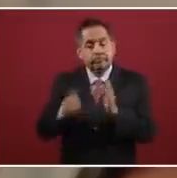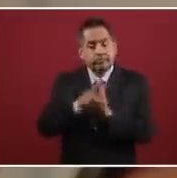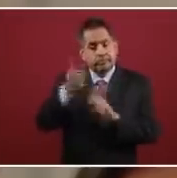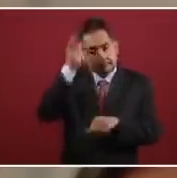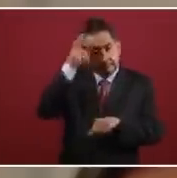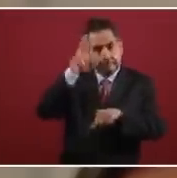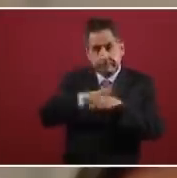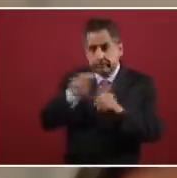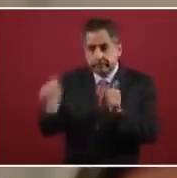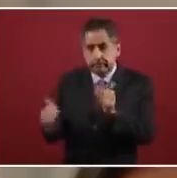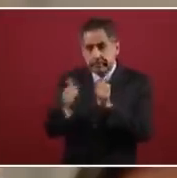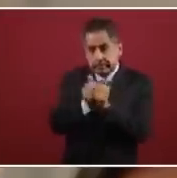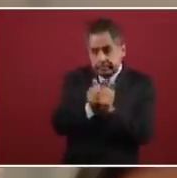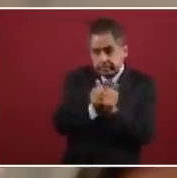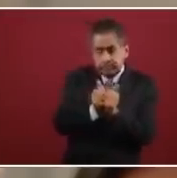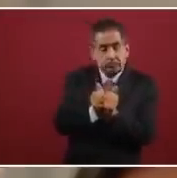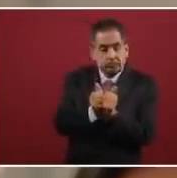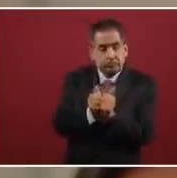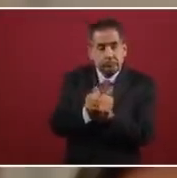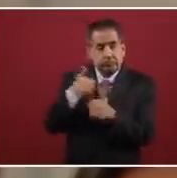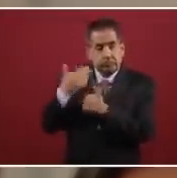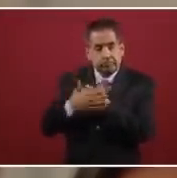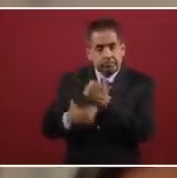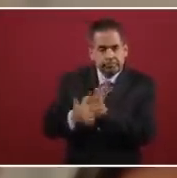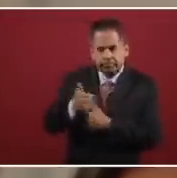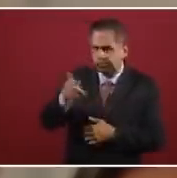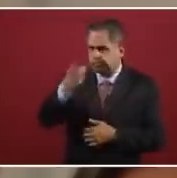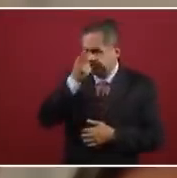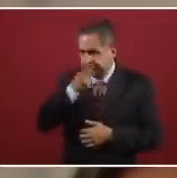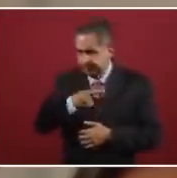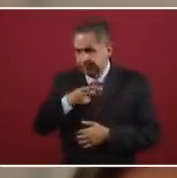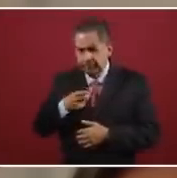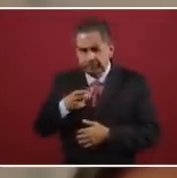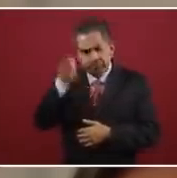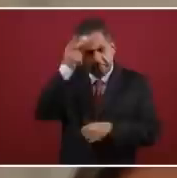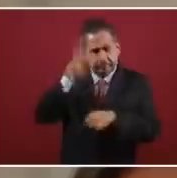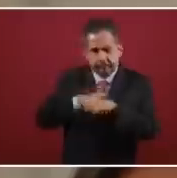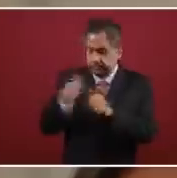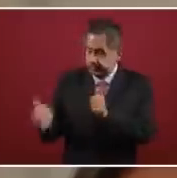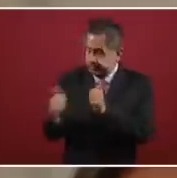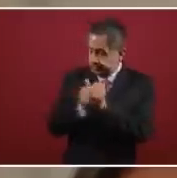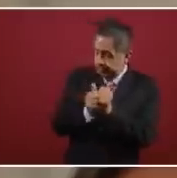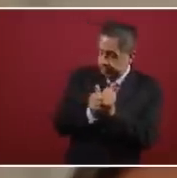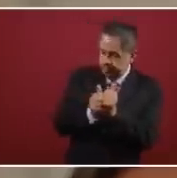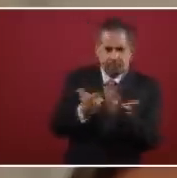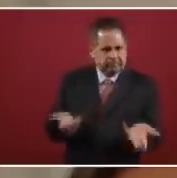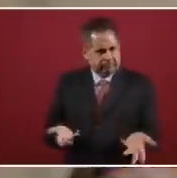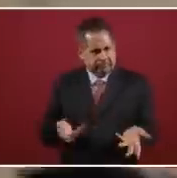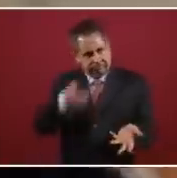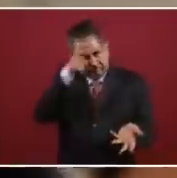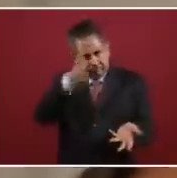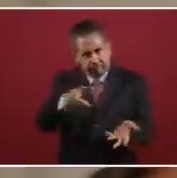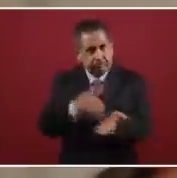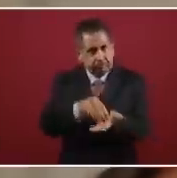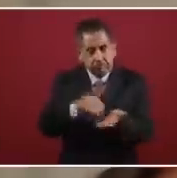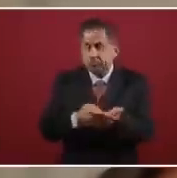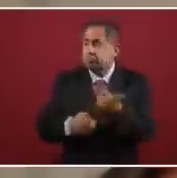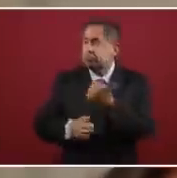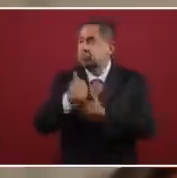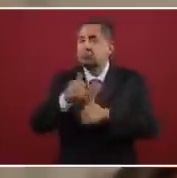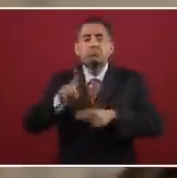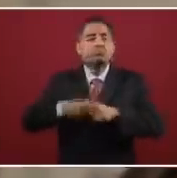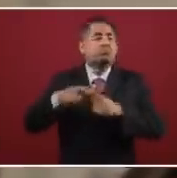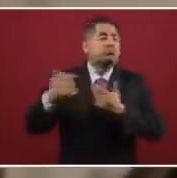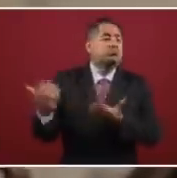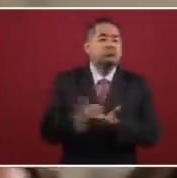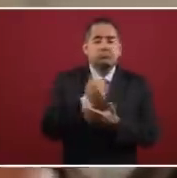general adjunto en concurso. Usted había indicado que esas plazas ya no iban a existir, pero hoy en día están en concurso 10 plazas,